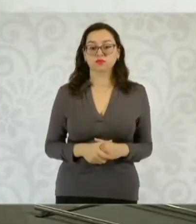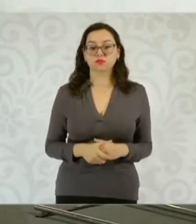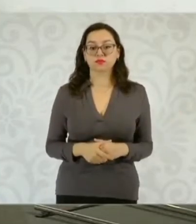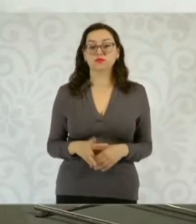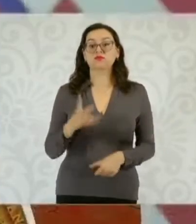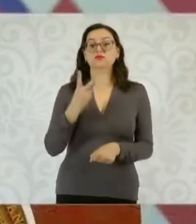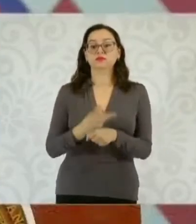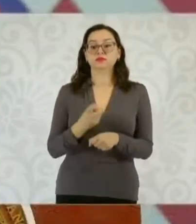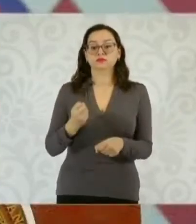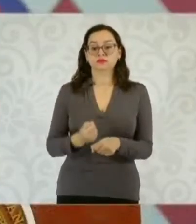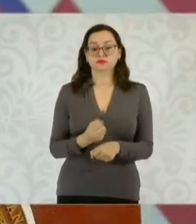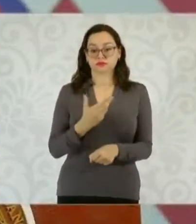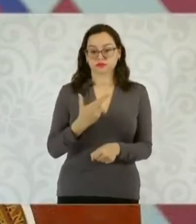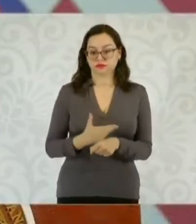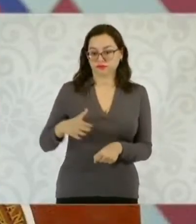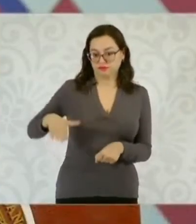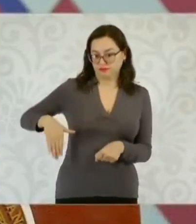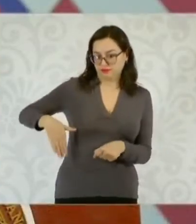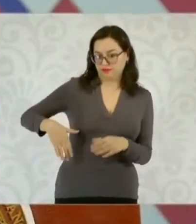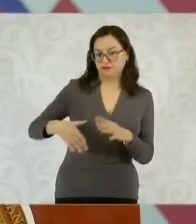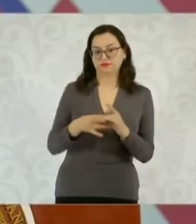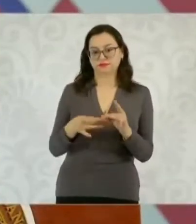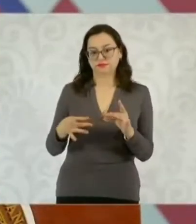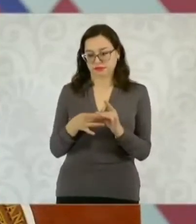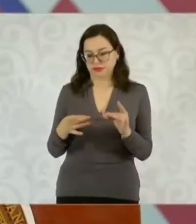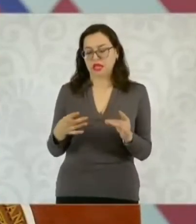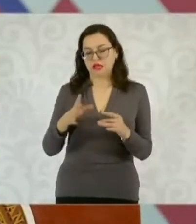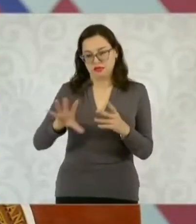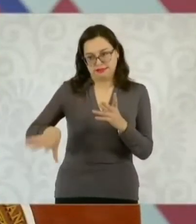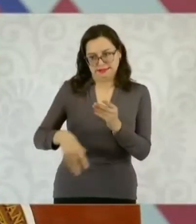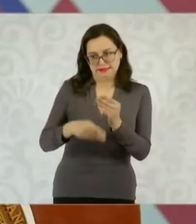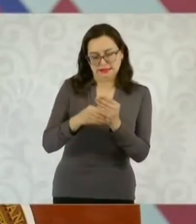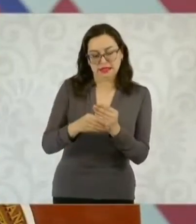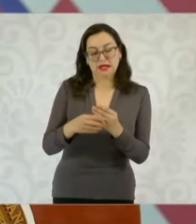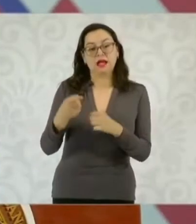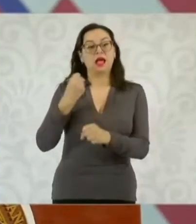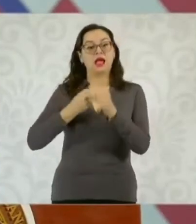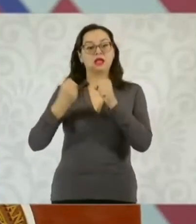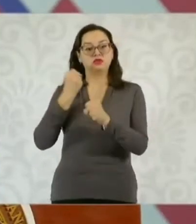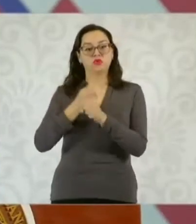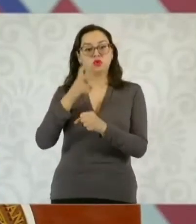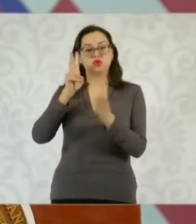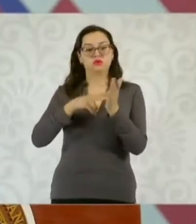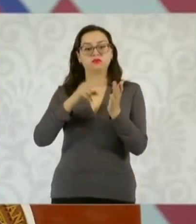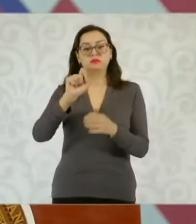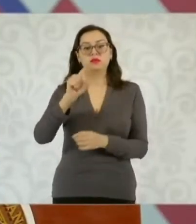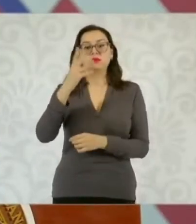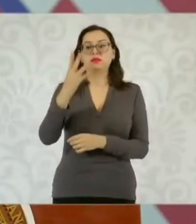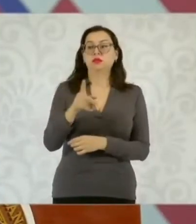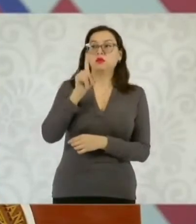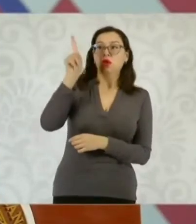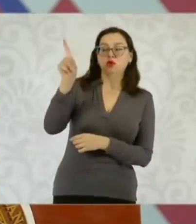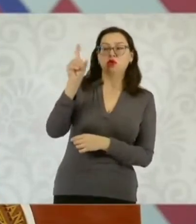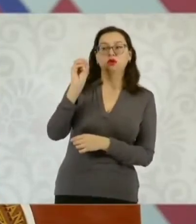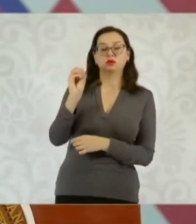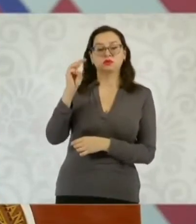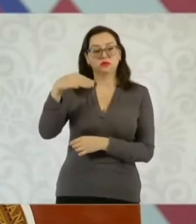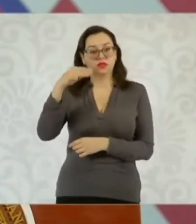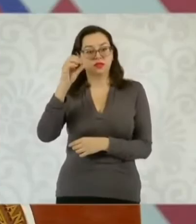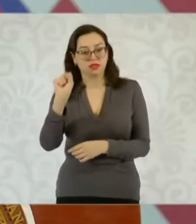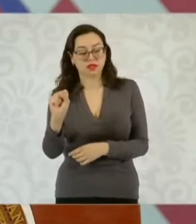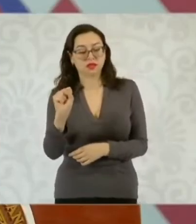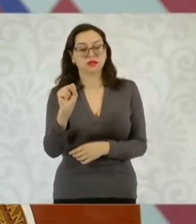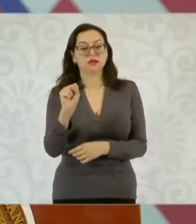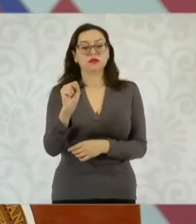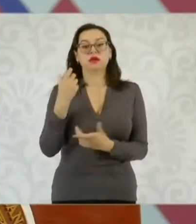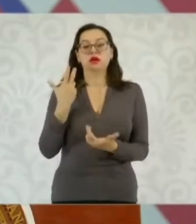el subsecretario Clark, hace unos meses, a finales del 2024, la Organización Mundial de la Salud presentó, como